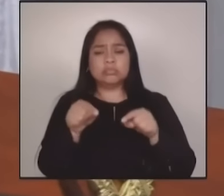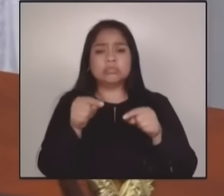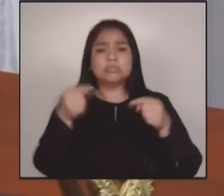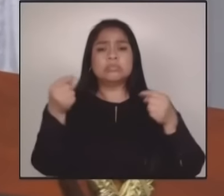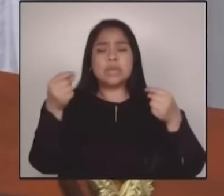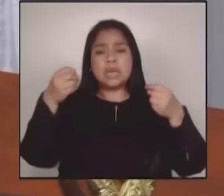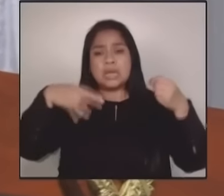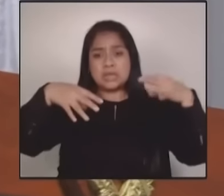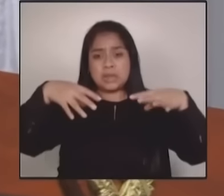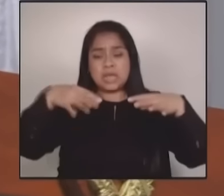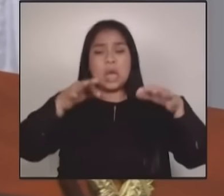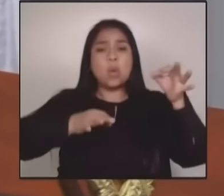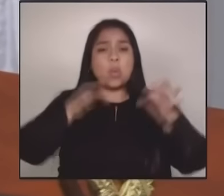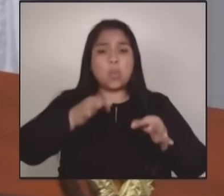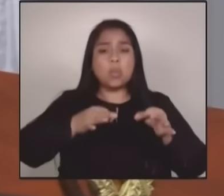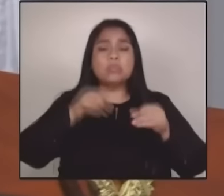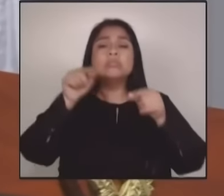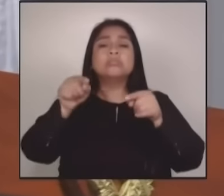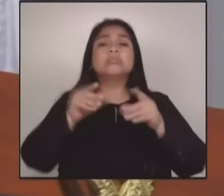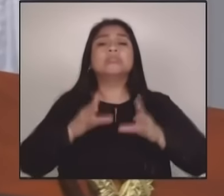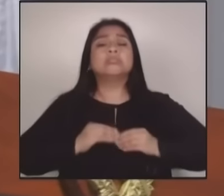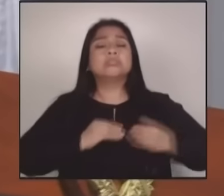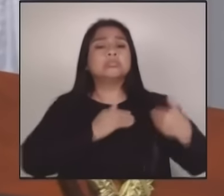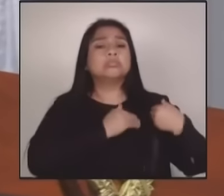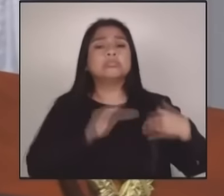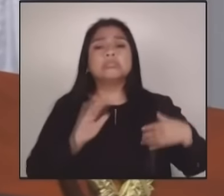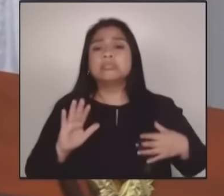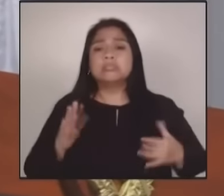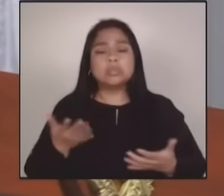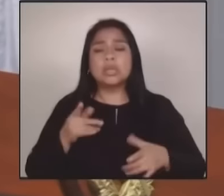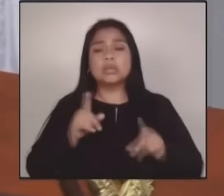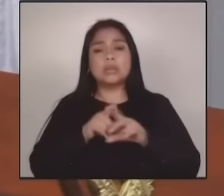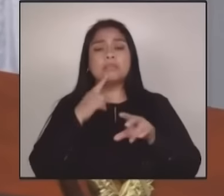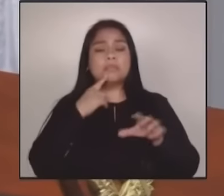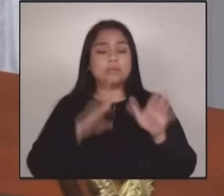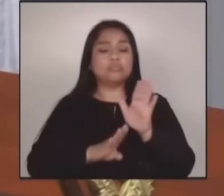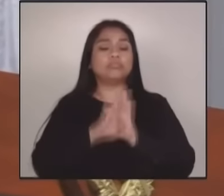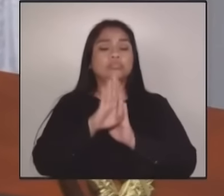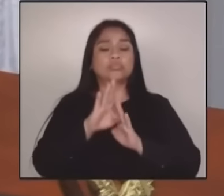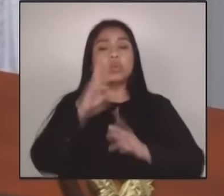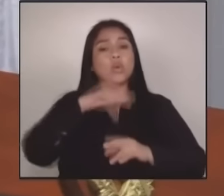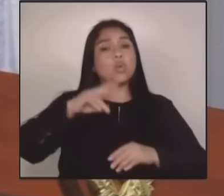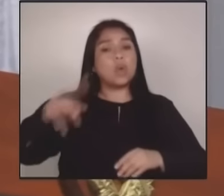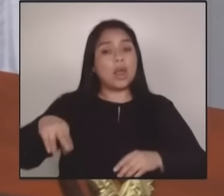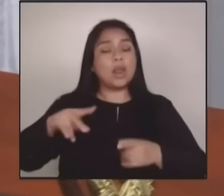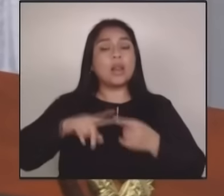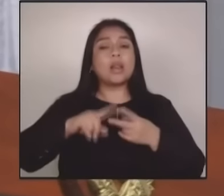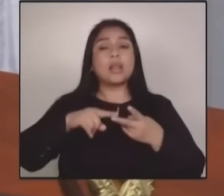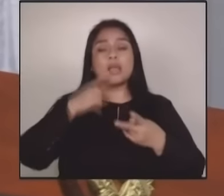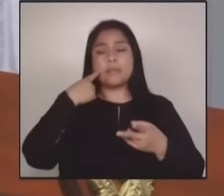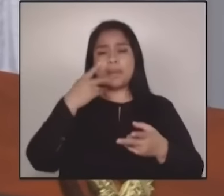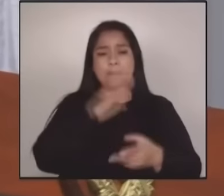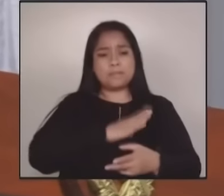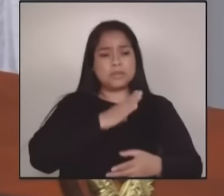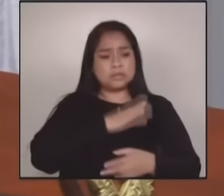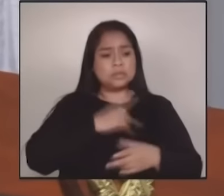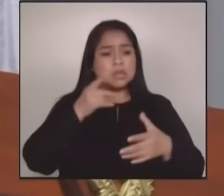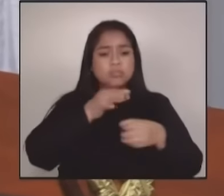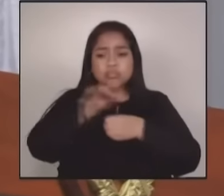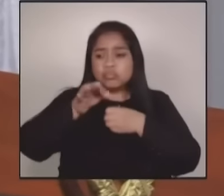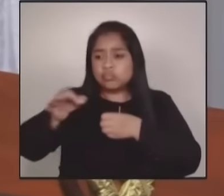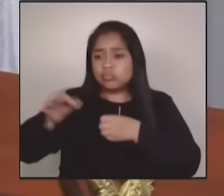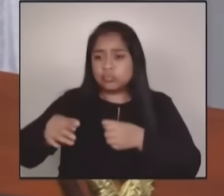Esta transición estará comprometida con el desarrollo rural, el bienestar de los pueblos originarios y